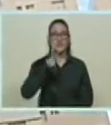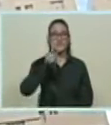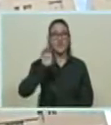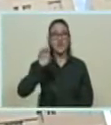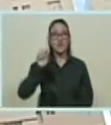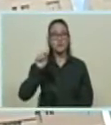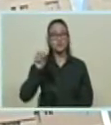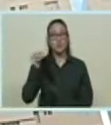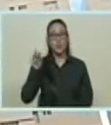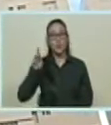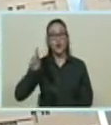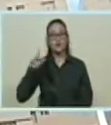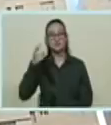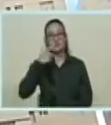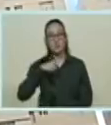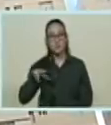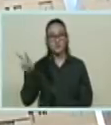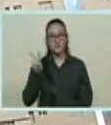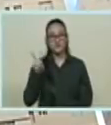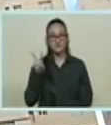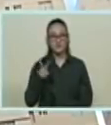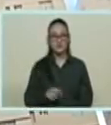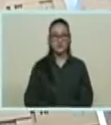BEQR Somos Venezuela.